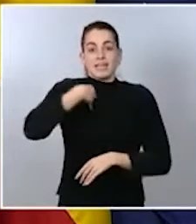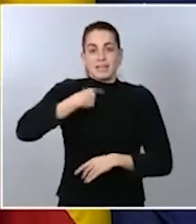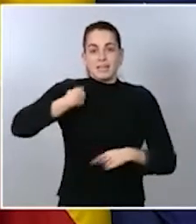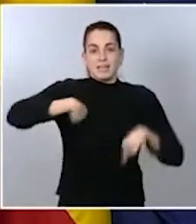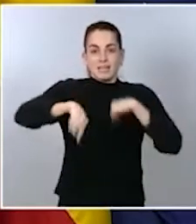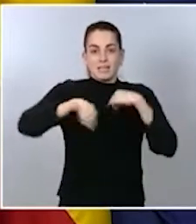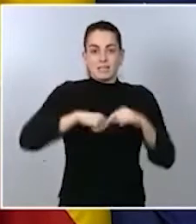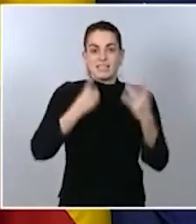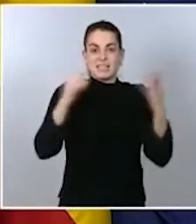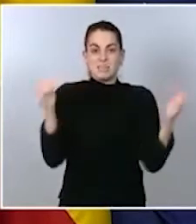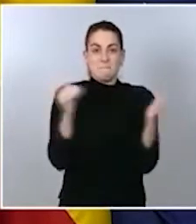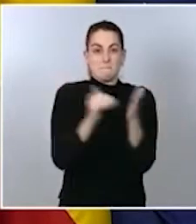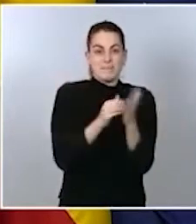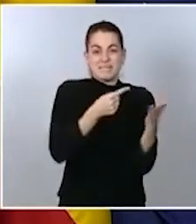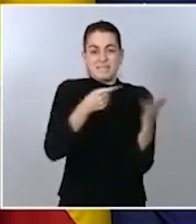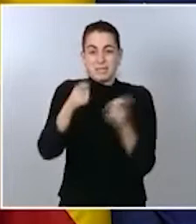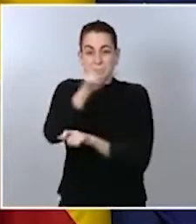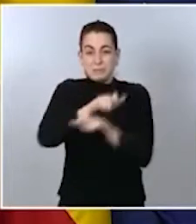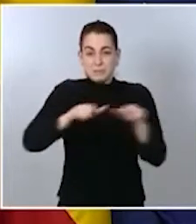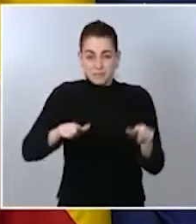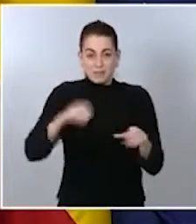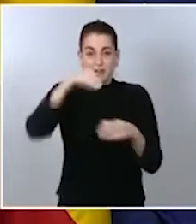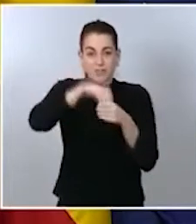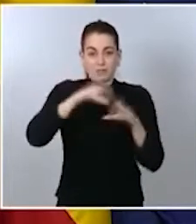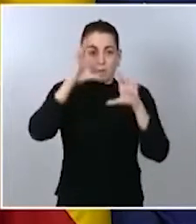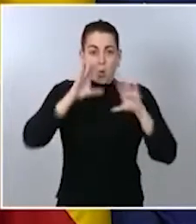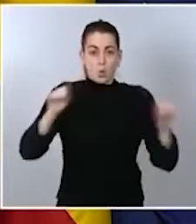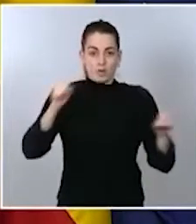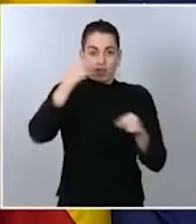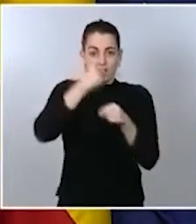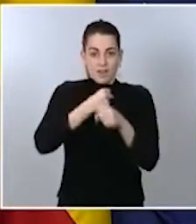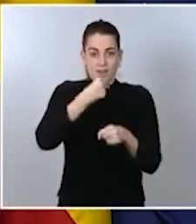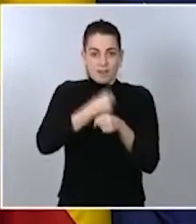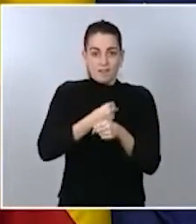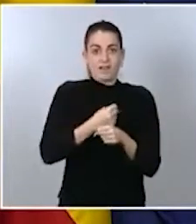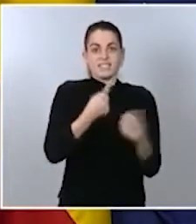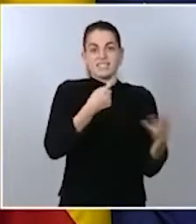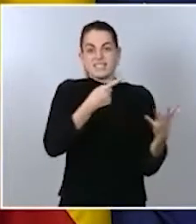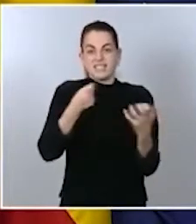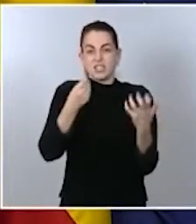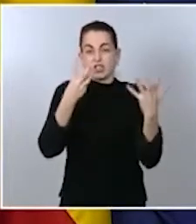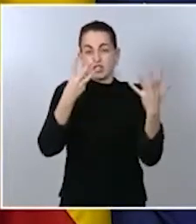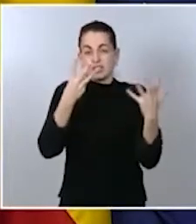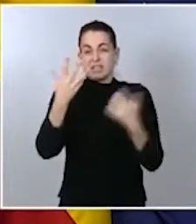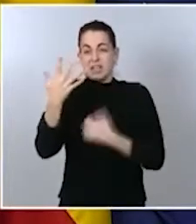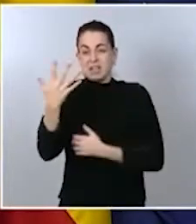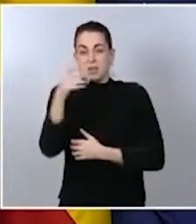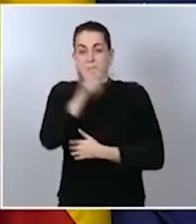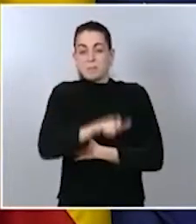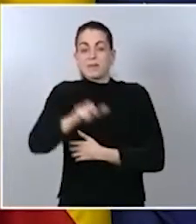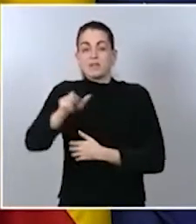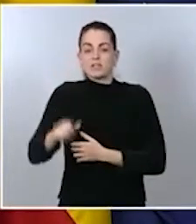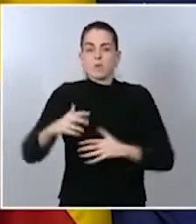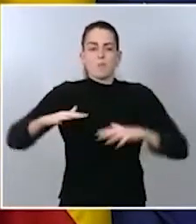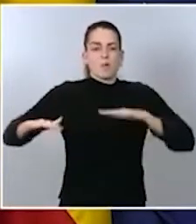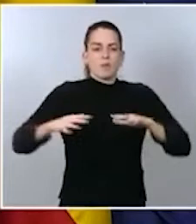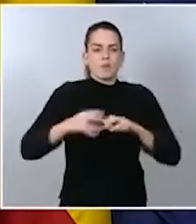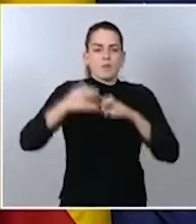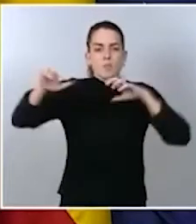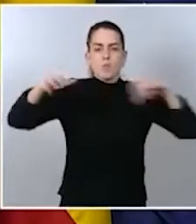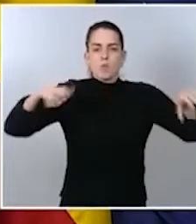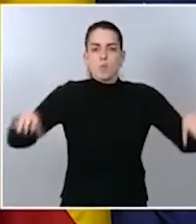de tráfico de la guardia civil movilizó a 685 operarios de los centros de gestión de tráfico